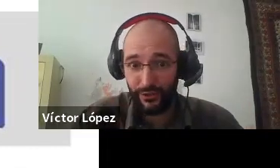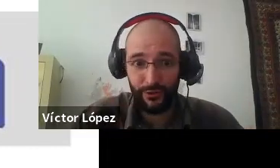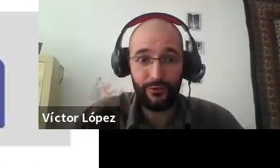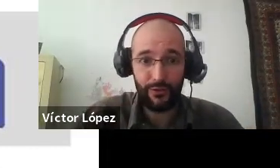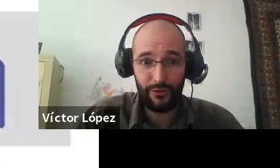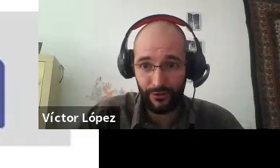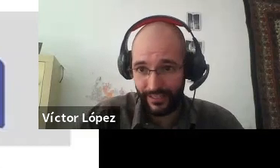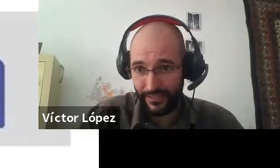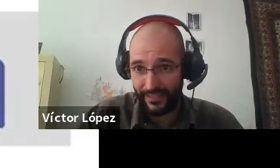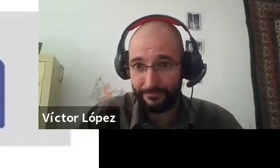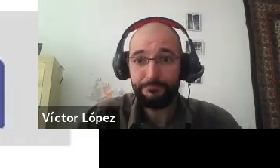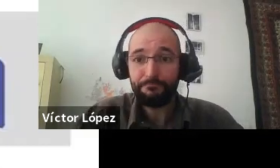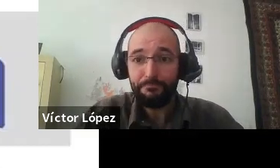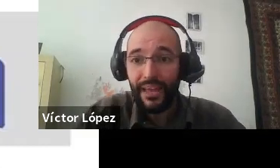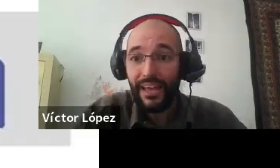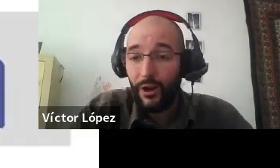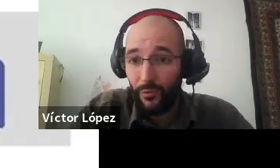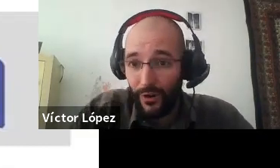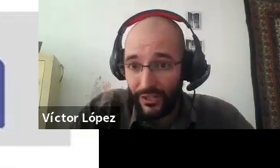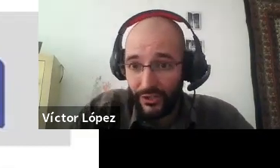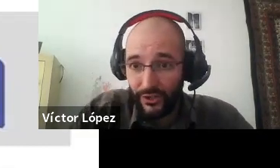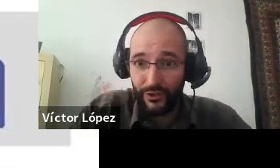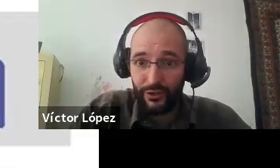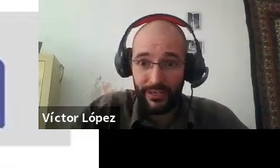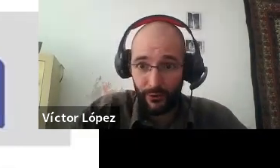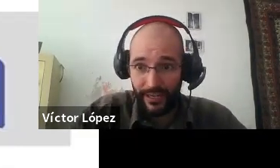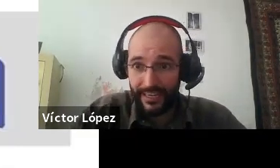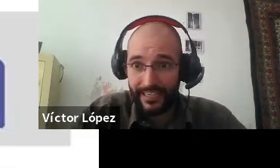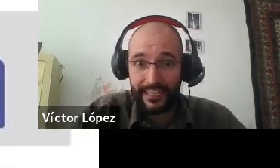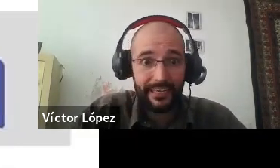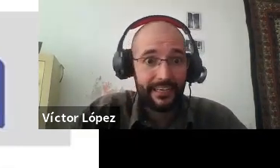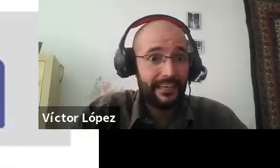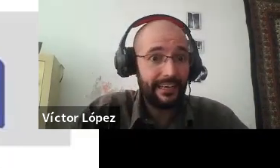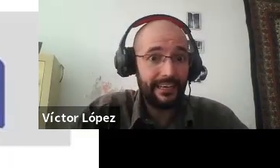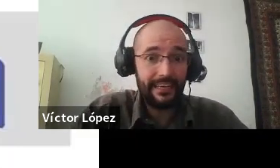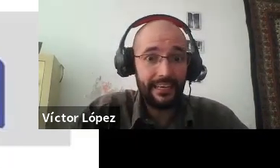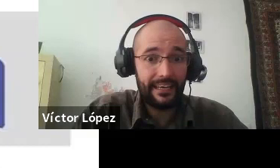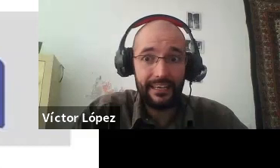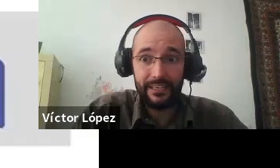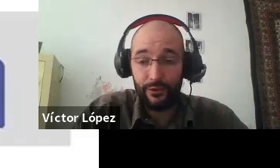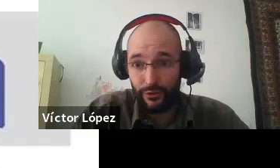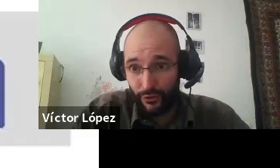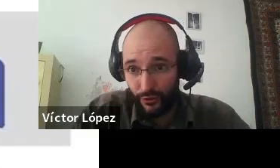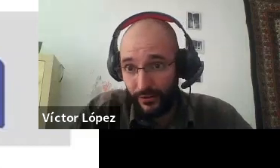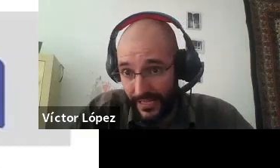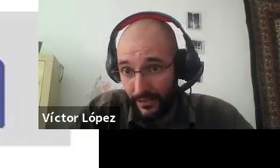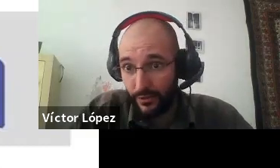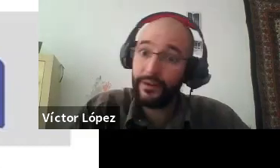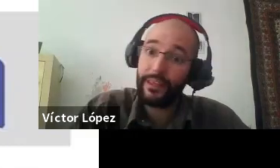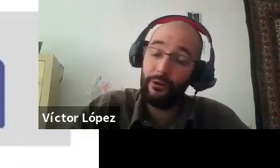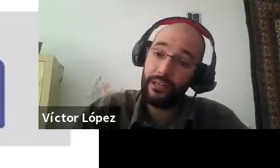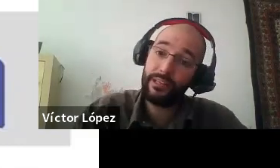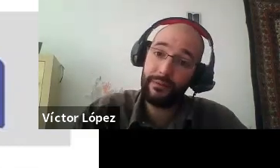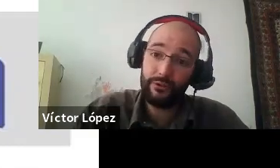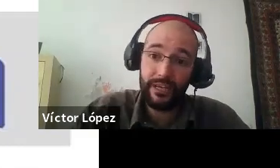entiendo que todo funciona correctamente. Como ha dicho el colega Edgar, yo estoy en la Universidad Autónoma